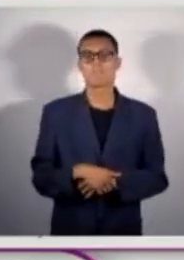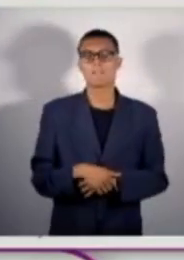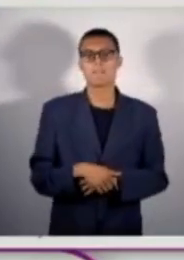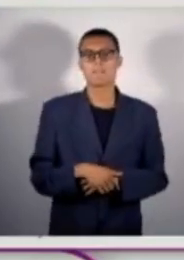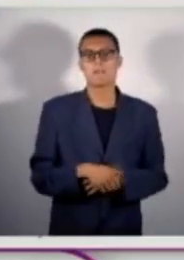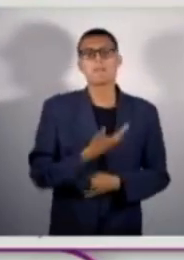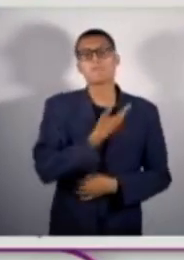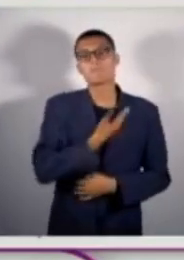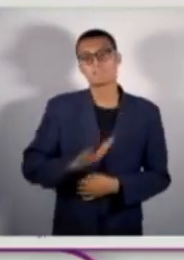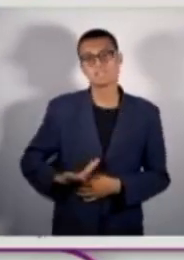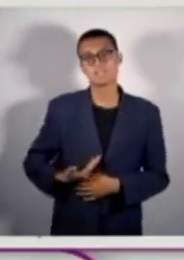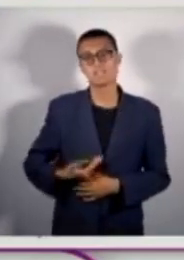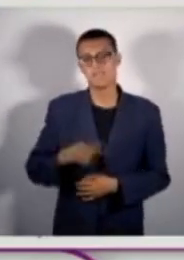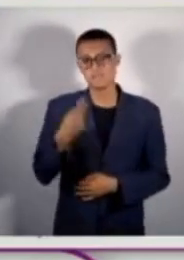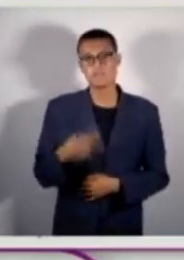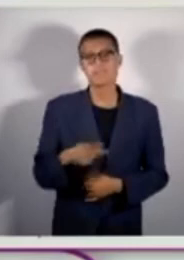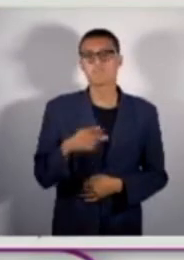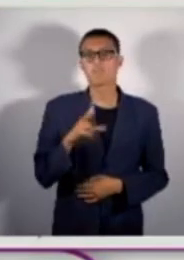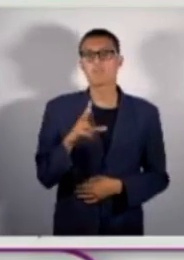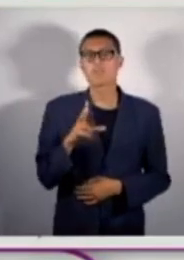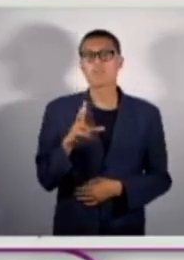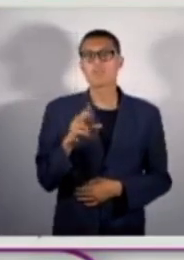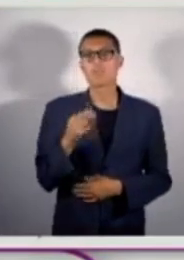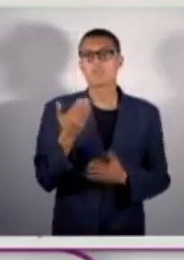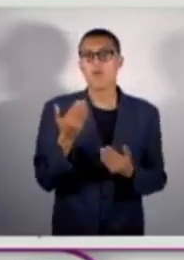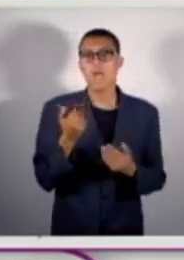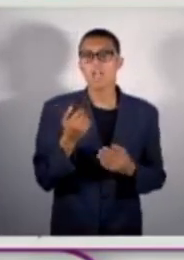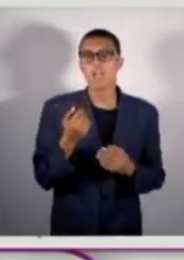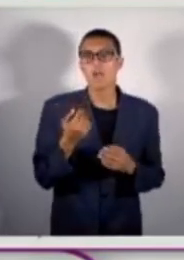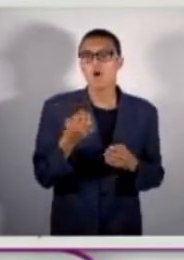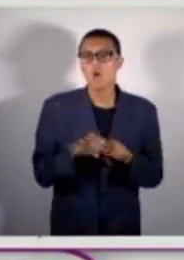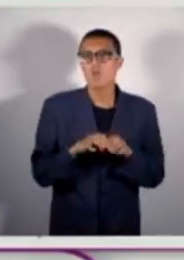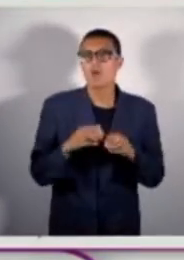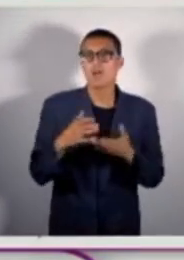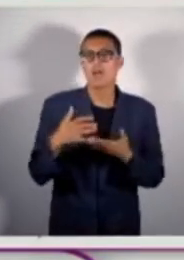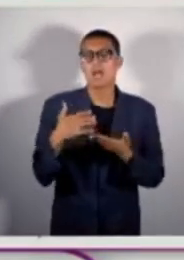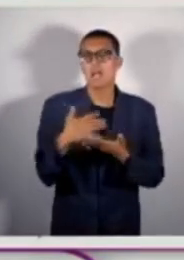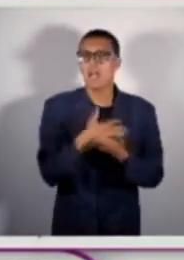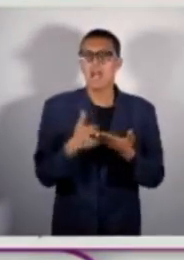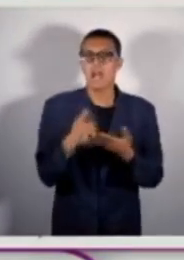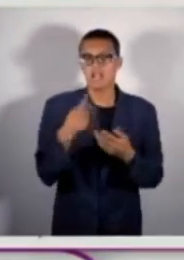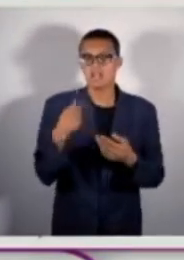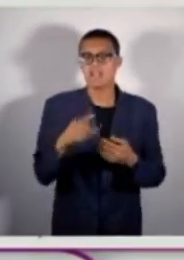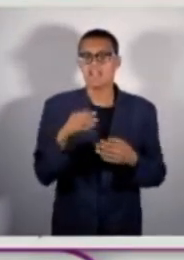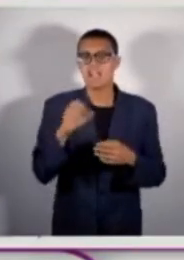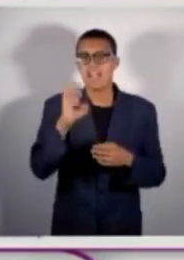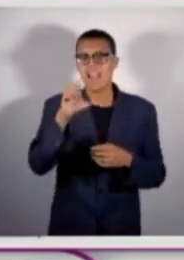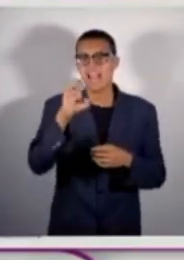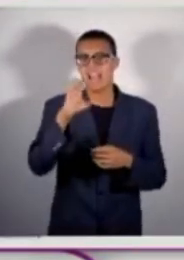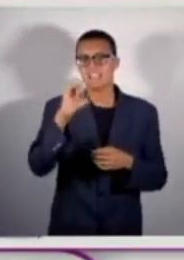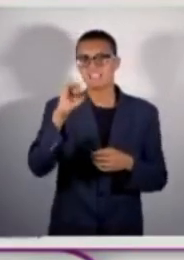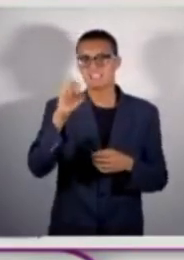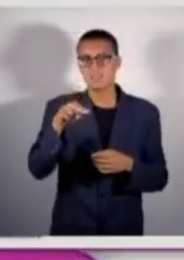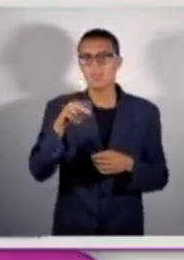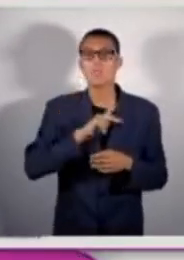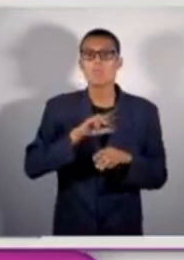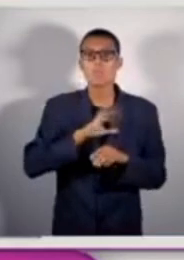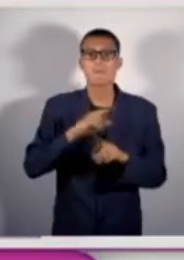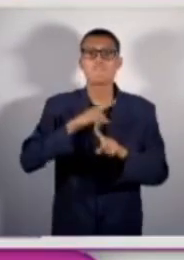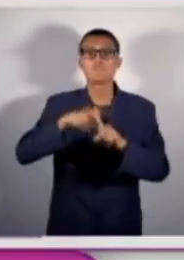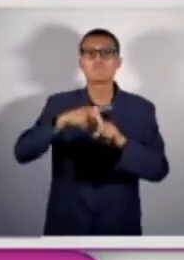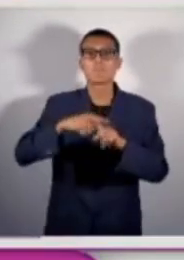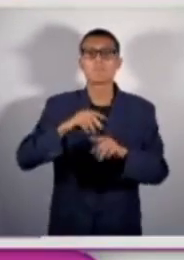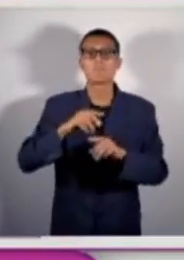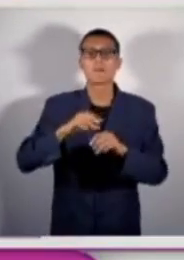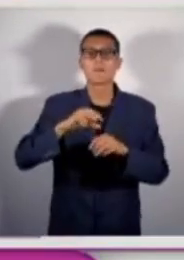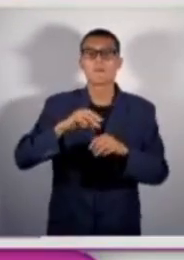del presidente de la República no tiene ni la mínima opción de poder ganar esta elección. Todavía tenemos tiempo de sumar voluntades, y para